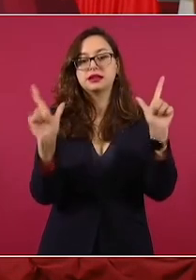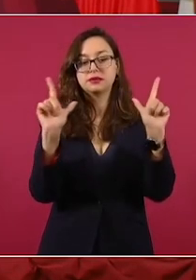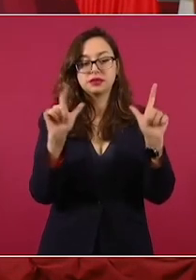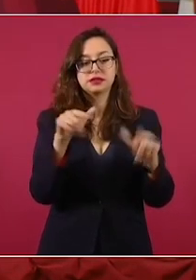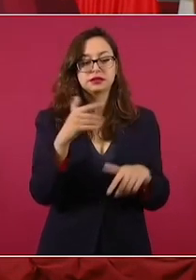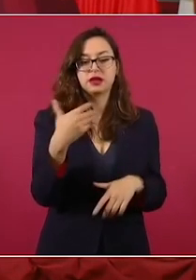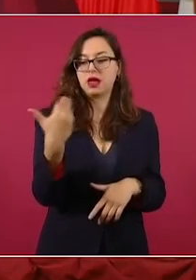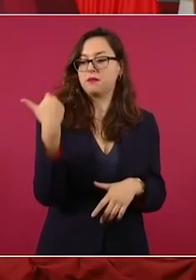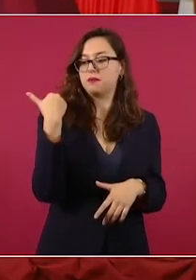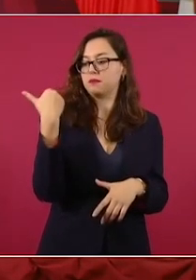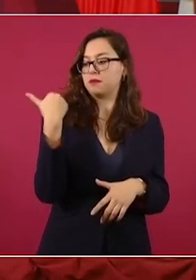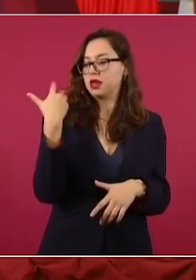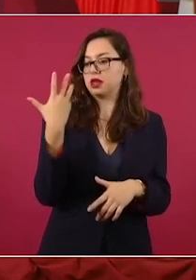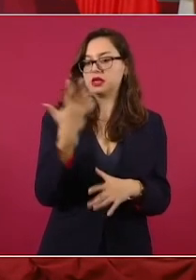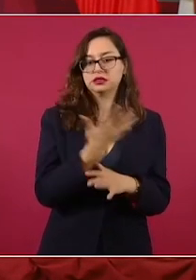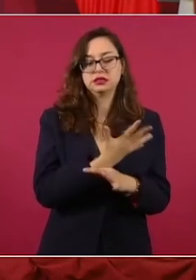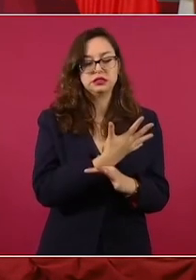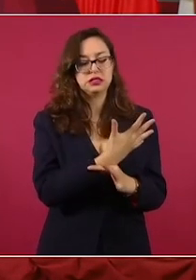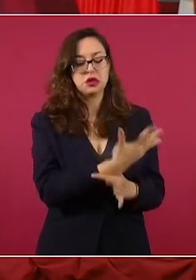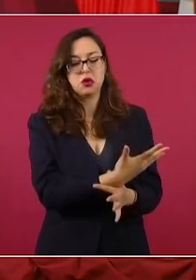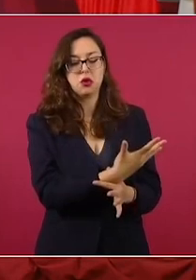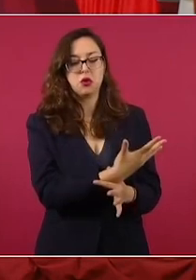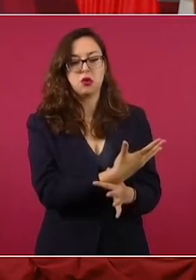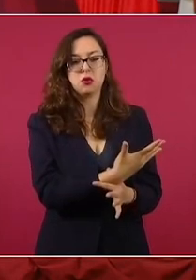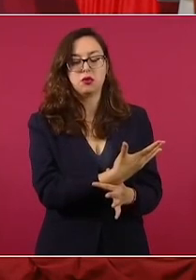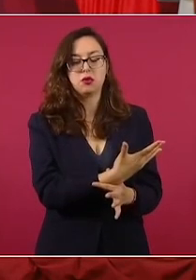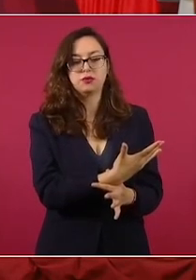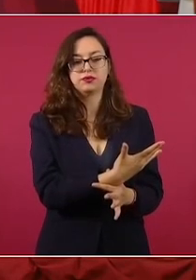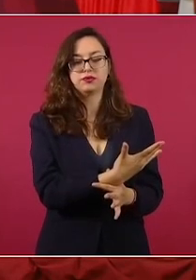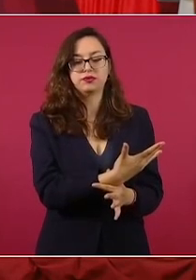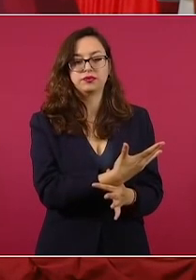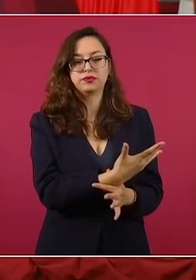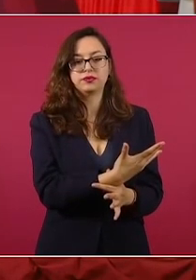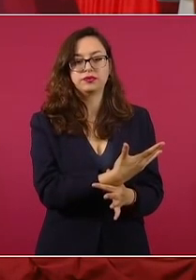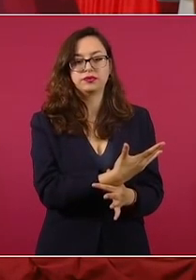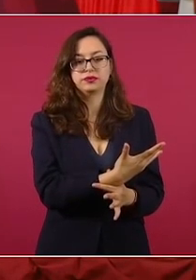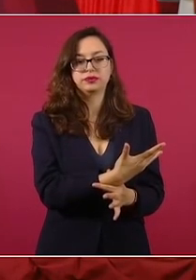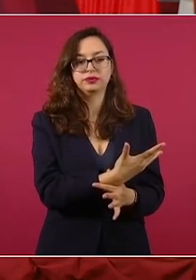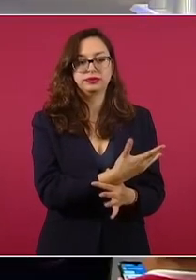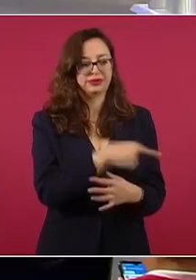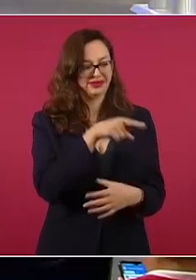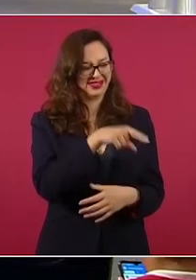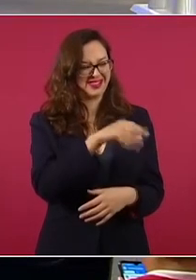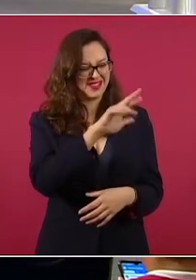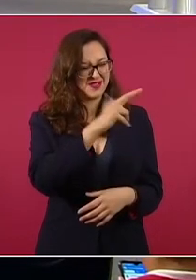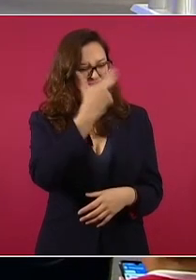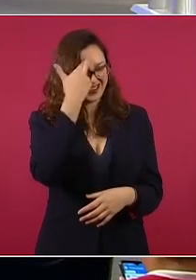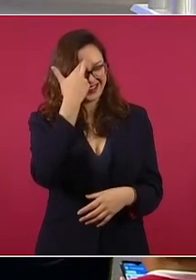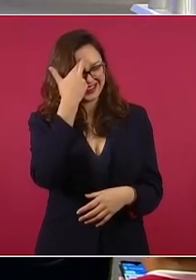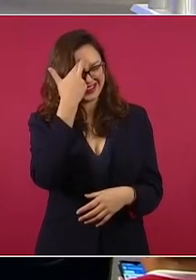declarar, ya tiene algún tiempo. ¿No tienes la declaración de él?